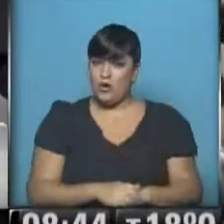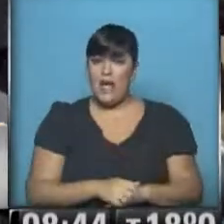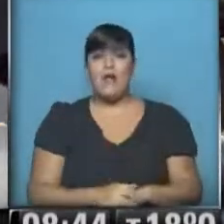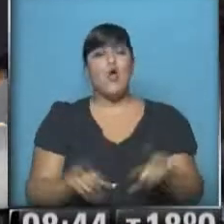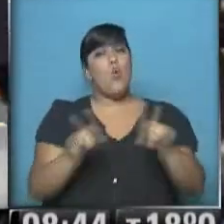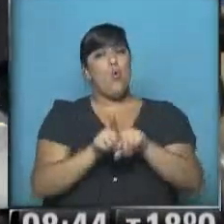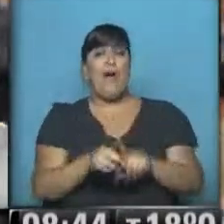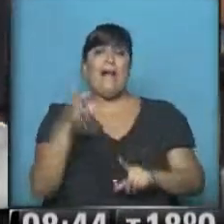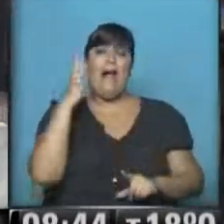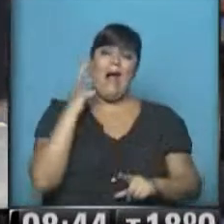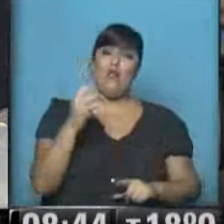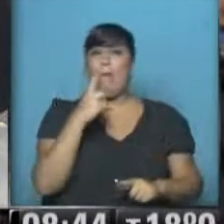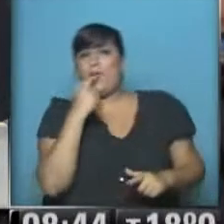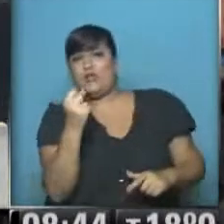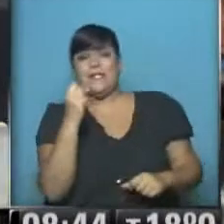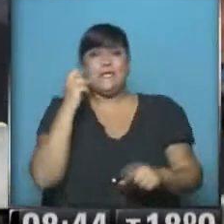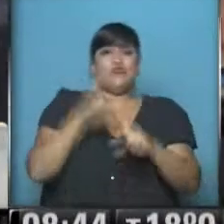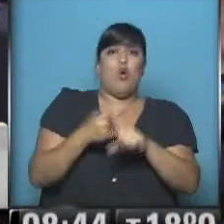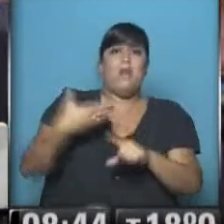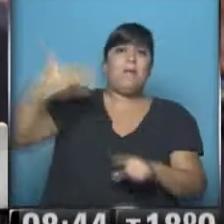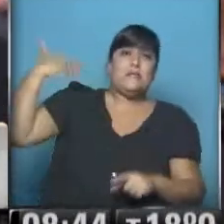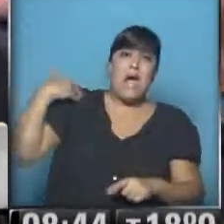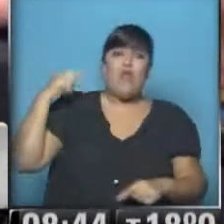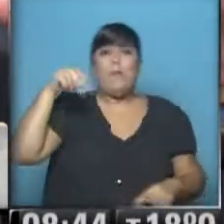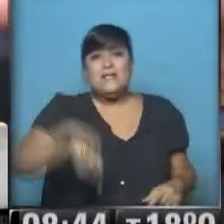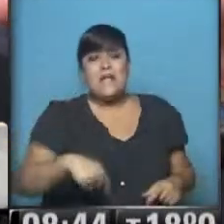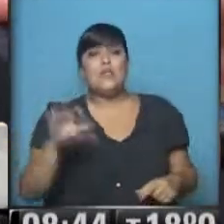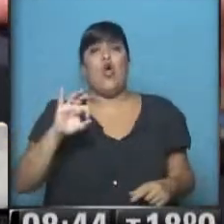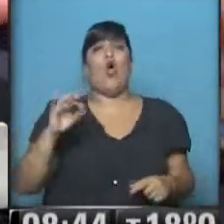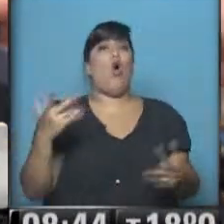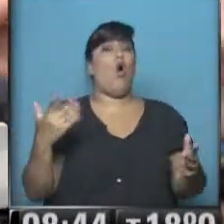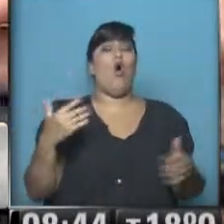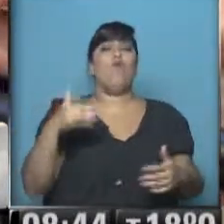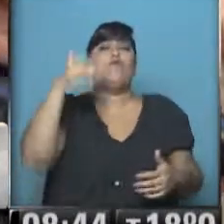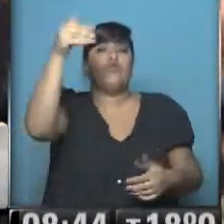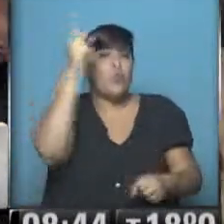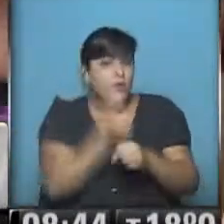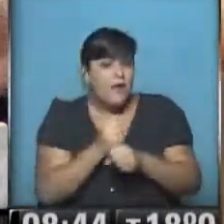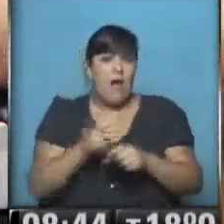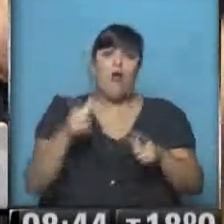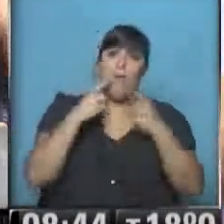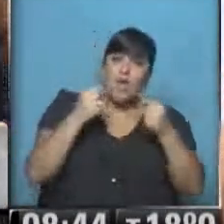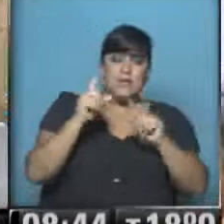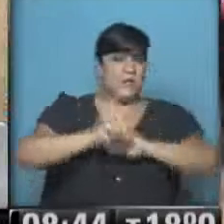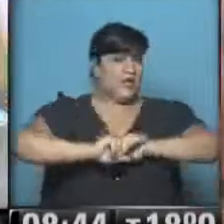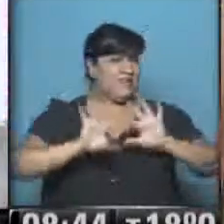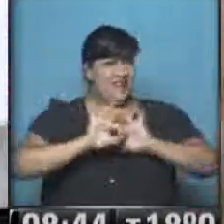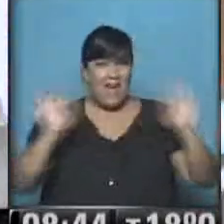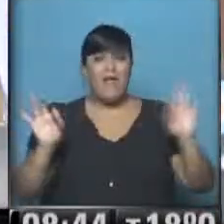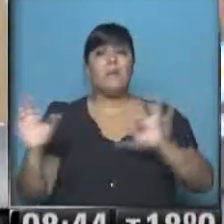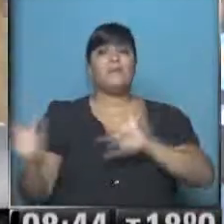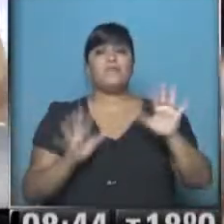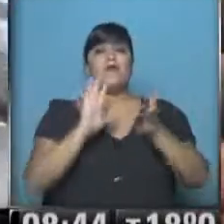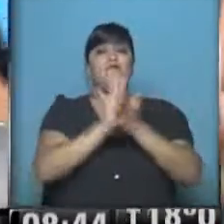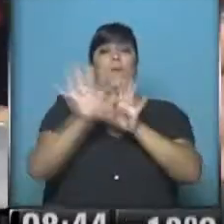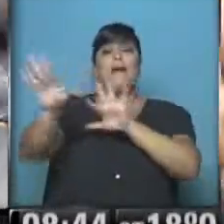ninguna objeción acerca de su pasado, su presente y la seriedad que van a poner en la investigación. ¿Cuál va a ser el criterio de selección de ese equipo